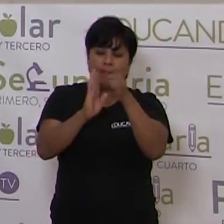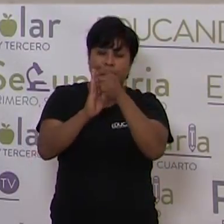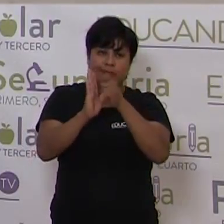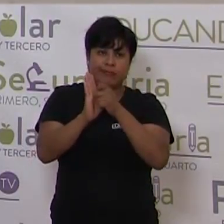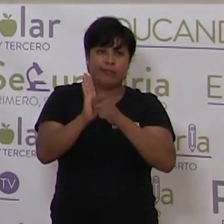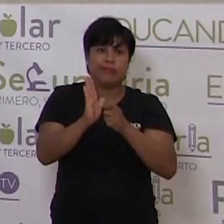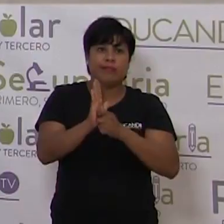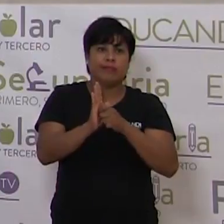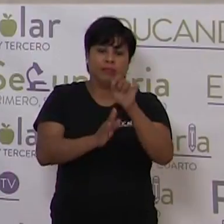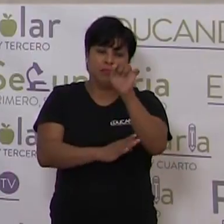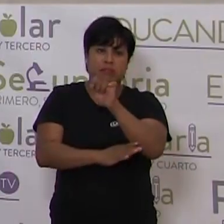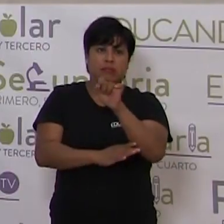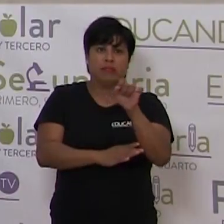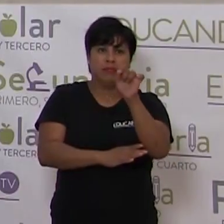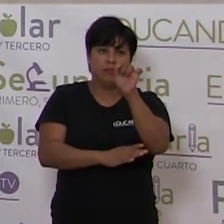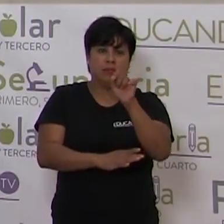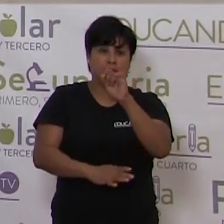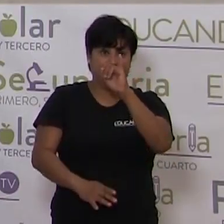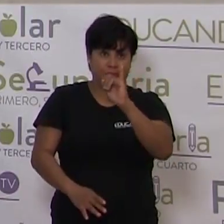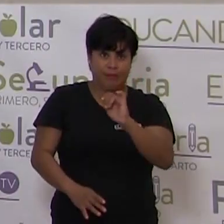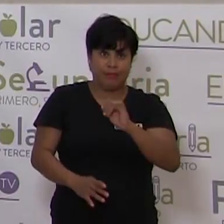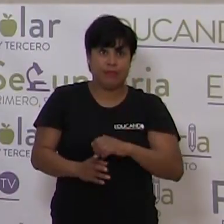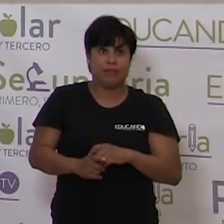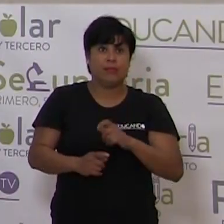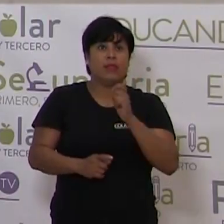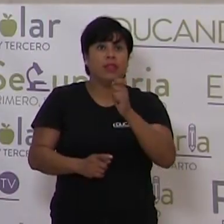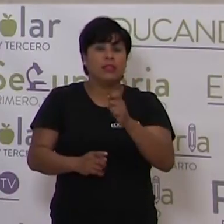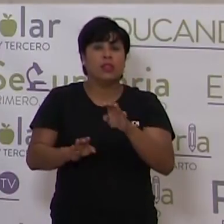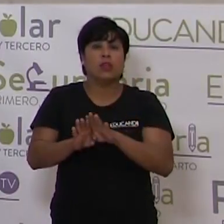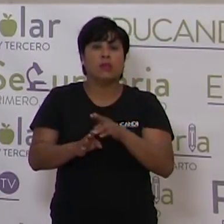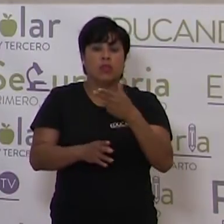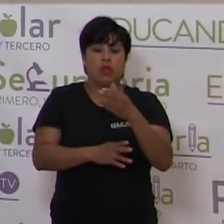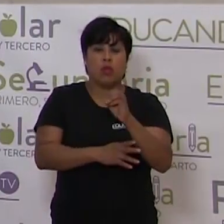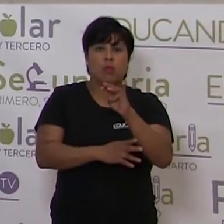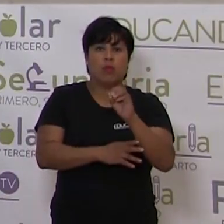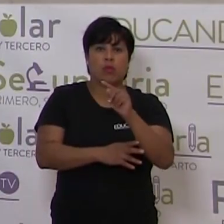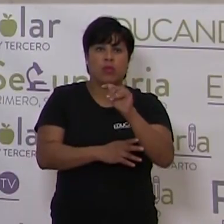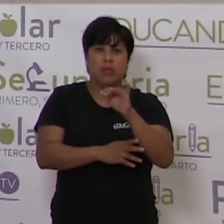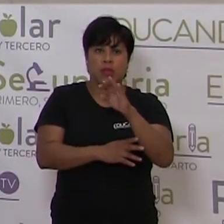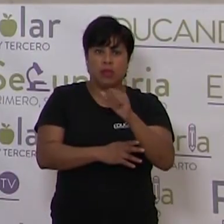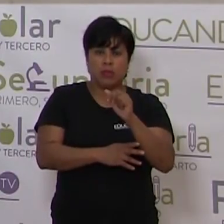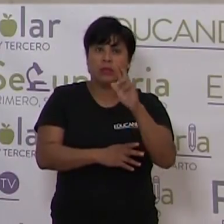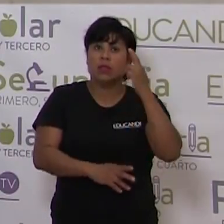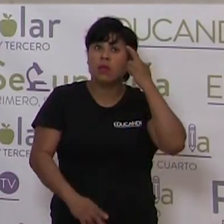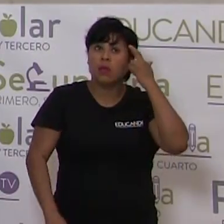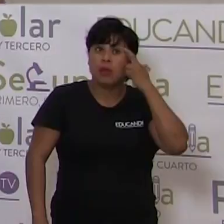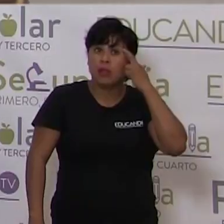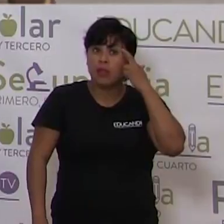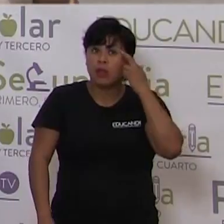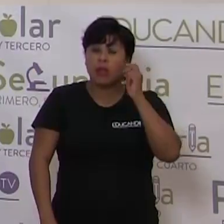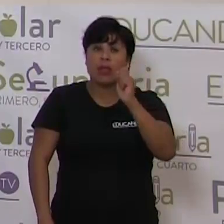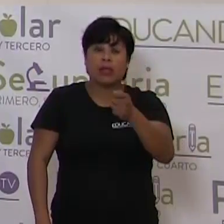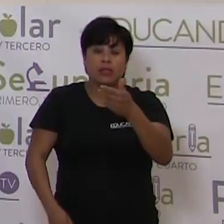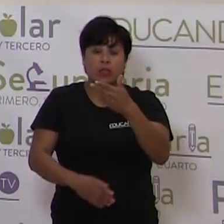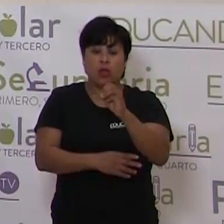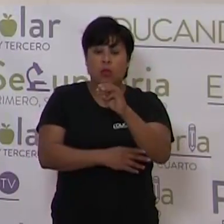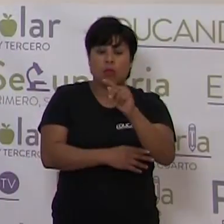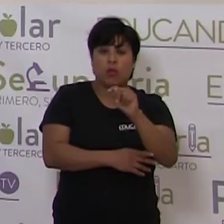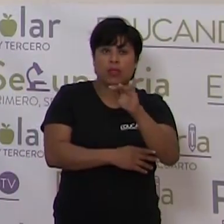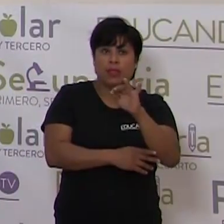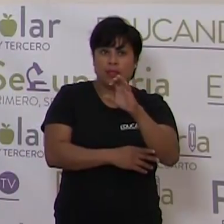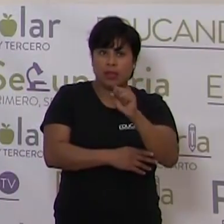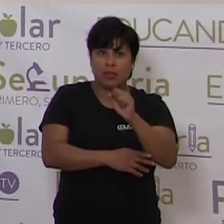donde es. ¿Sí? Esas son las figuras homotéticas. Recuerda que las figuras